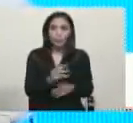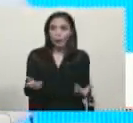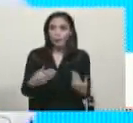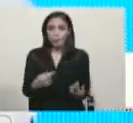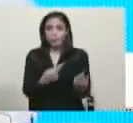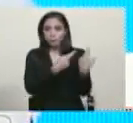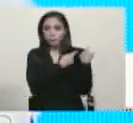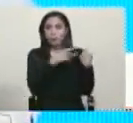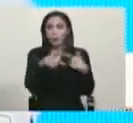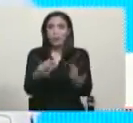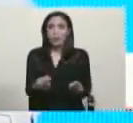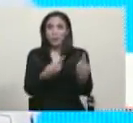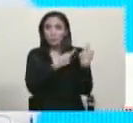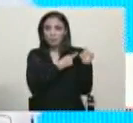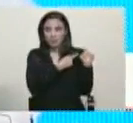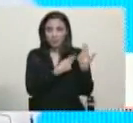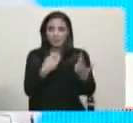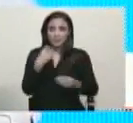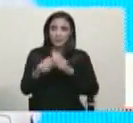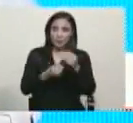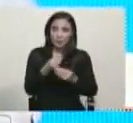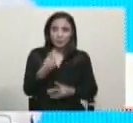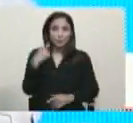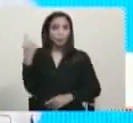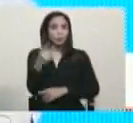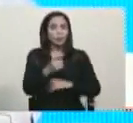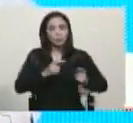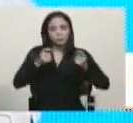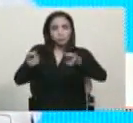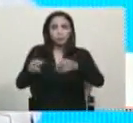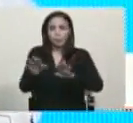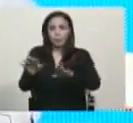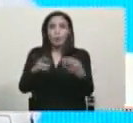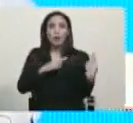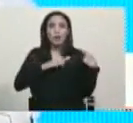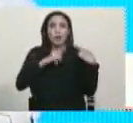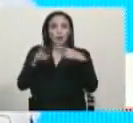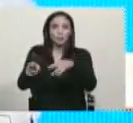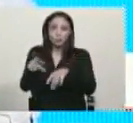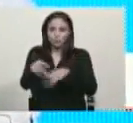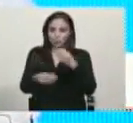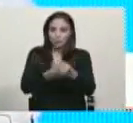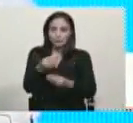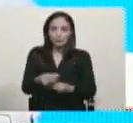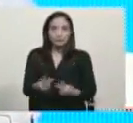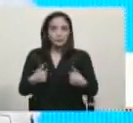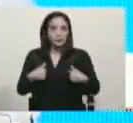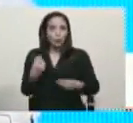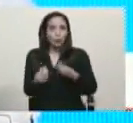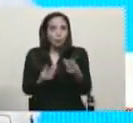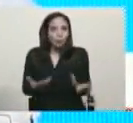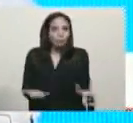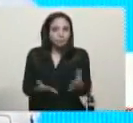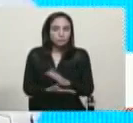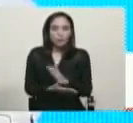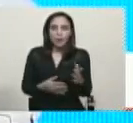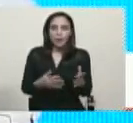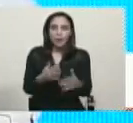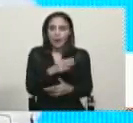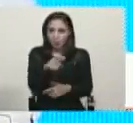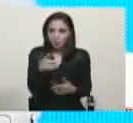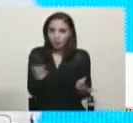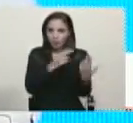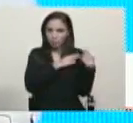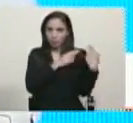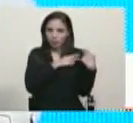misión, haga tal cosa, y usted dice, bueno, ¿y con qué lo voy a hacer? Y su comandante le